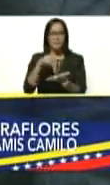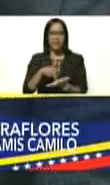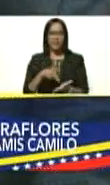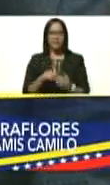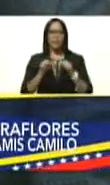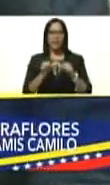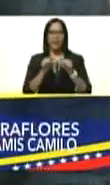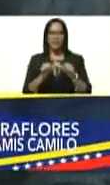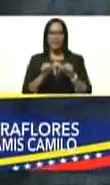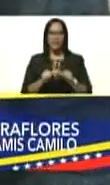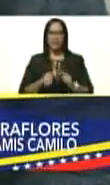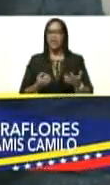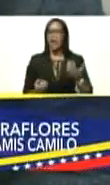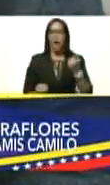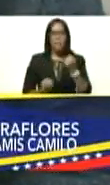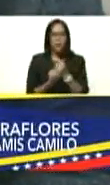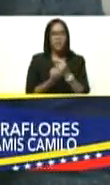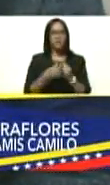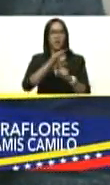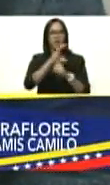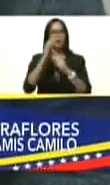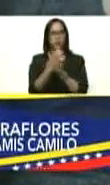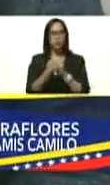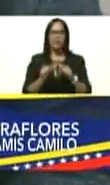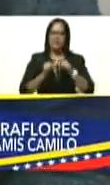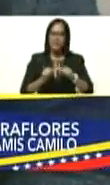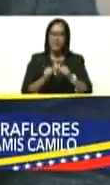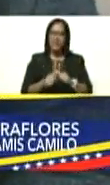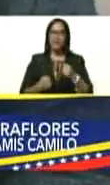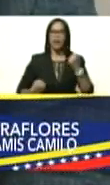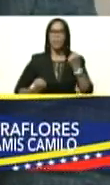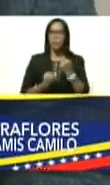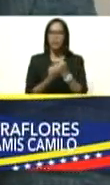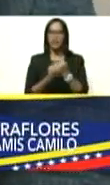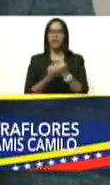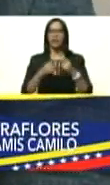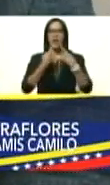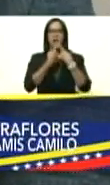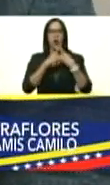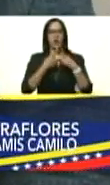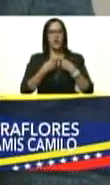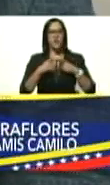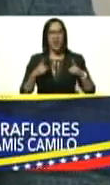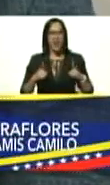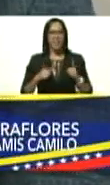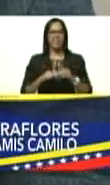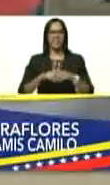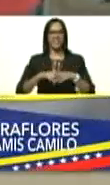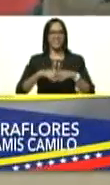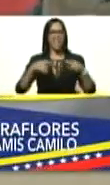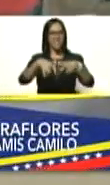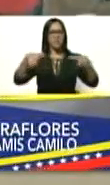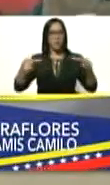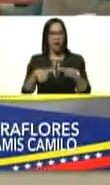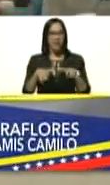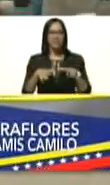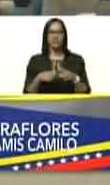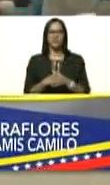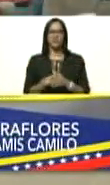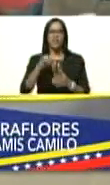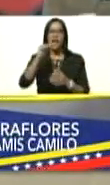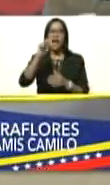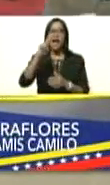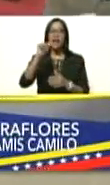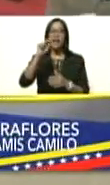seguir aportando a la cultura, para seguir aportando en los distintos escenarios. Aramis Camilo es una